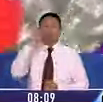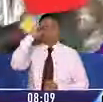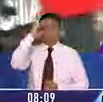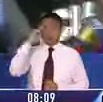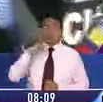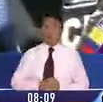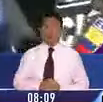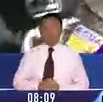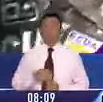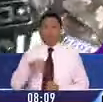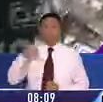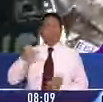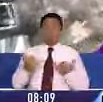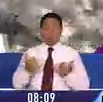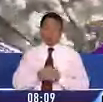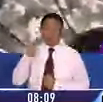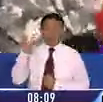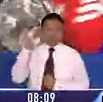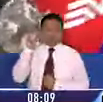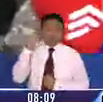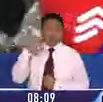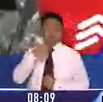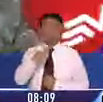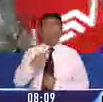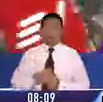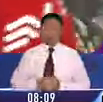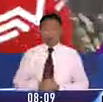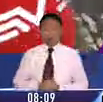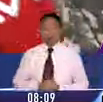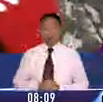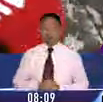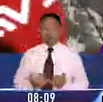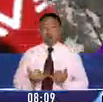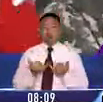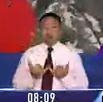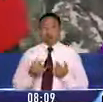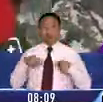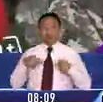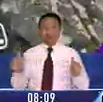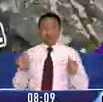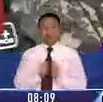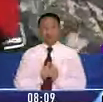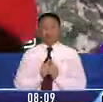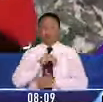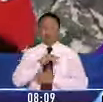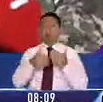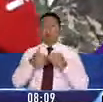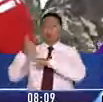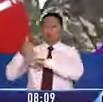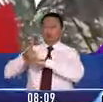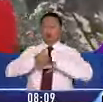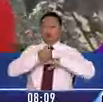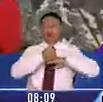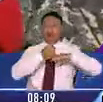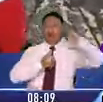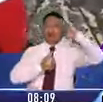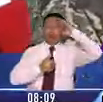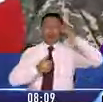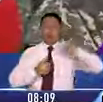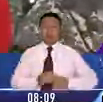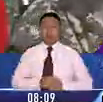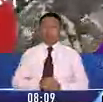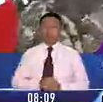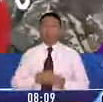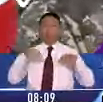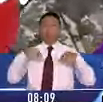Vamos a escuchar sus declaraciones en estos momentos. Él está acompañado por toda la cúpula policial aquí en